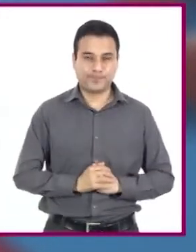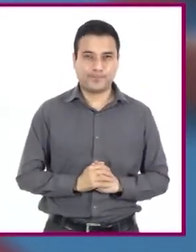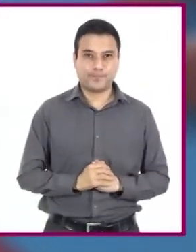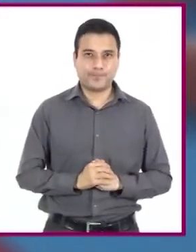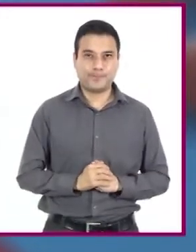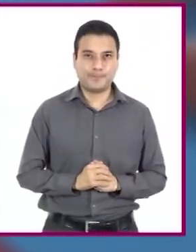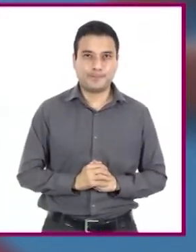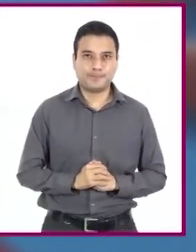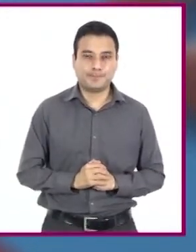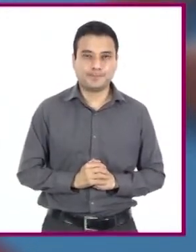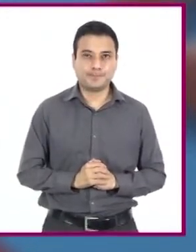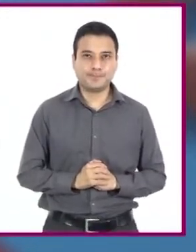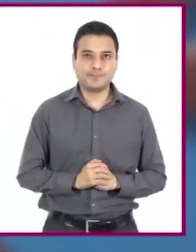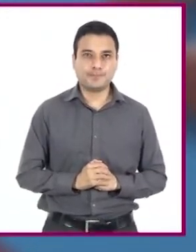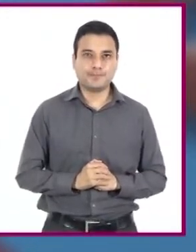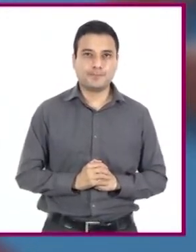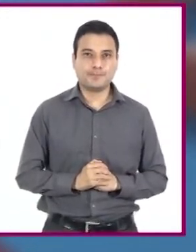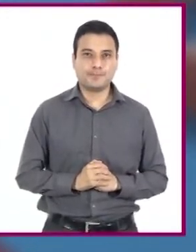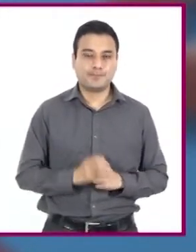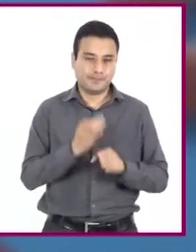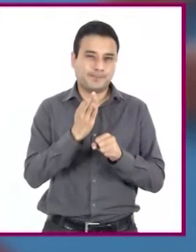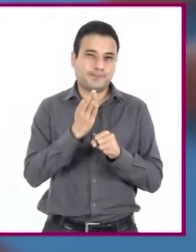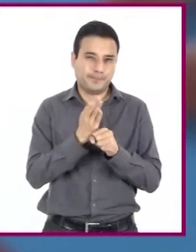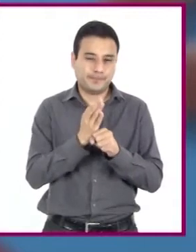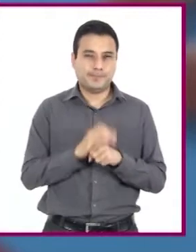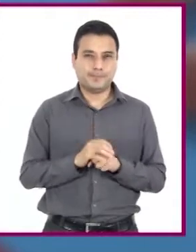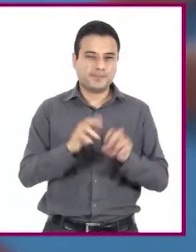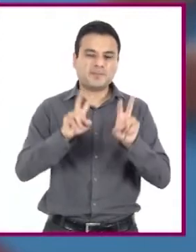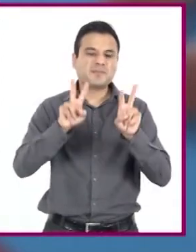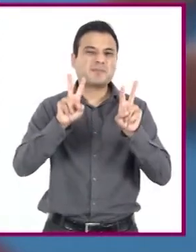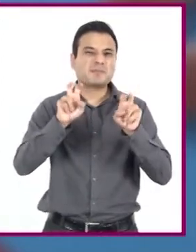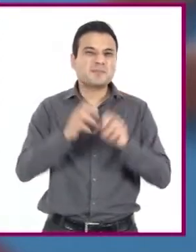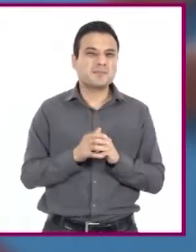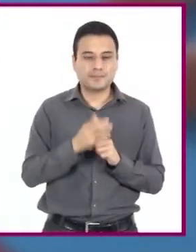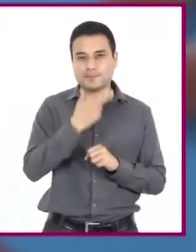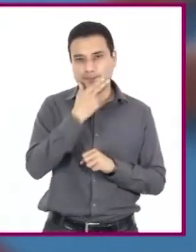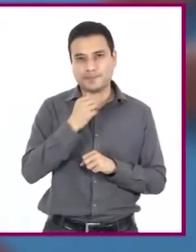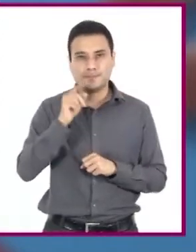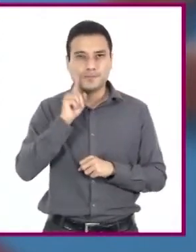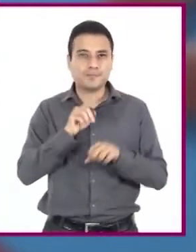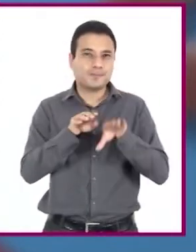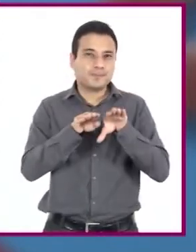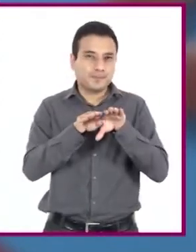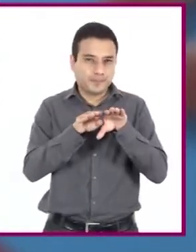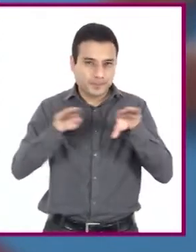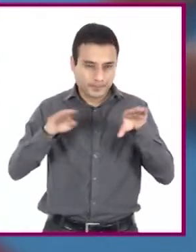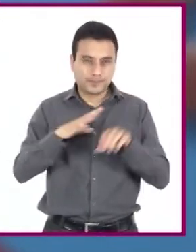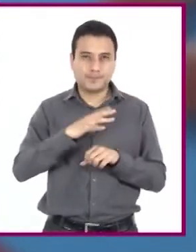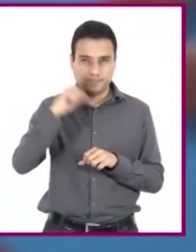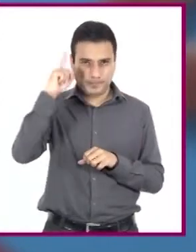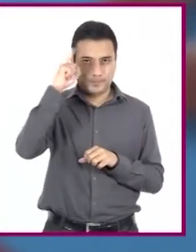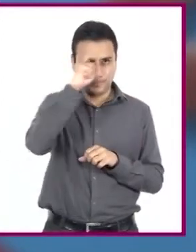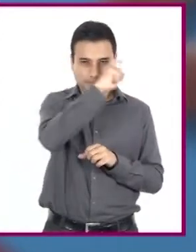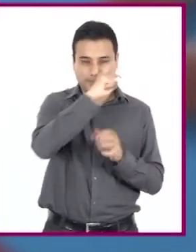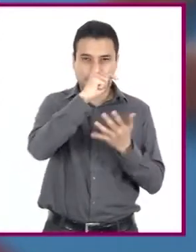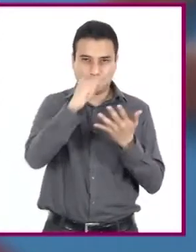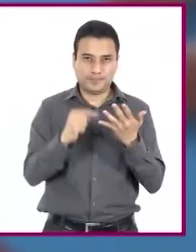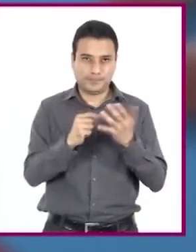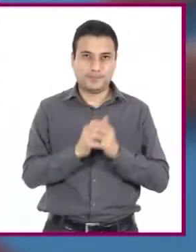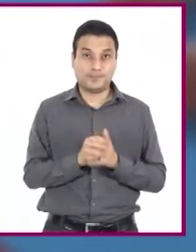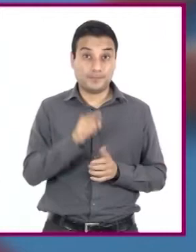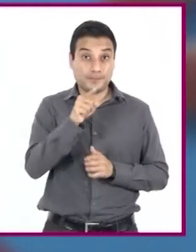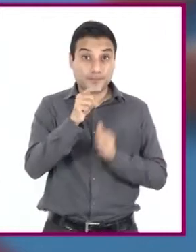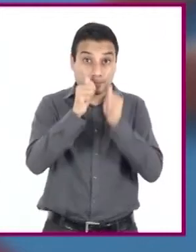de los retos de la igualdad de género. Las alumnas y los alumnos que tengan discapacidad visual